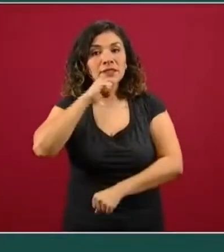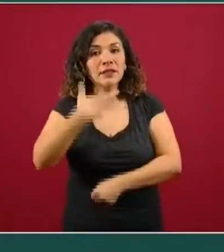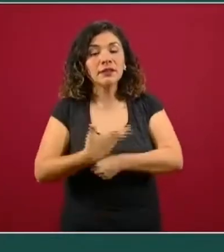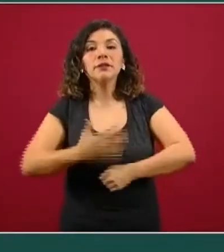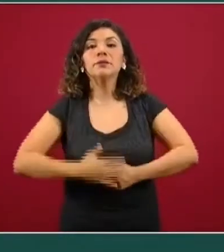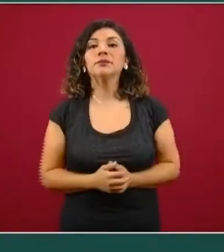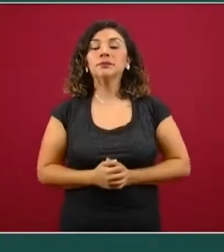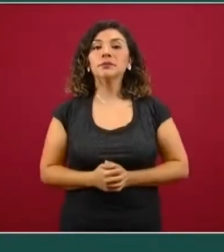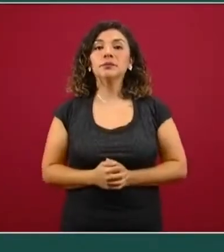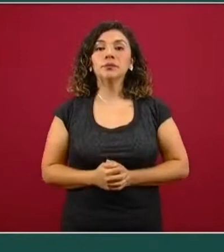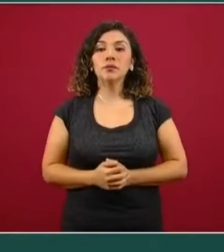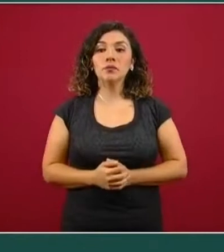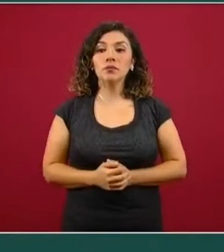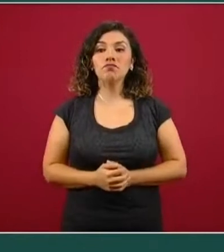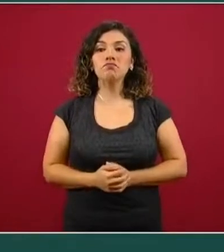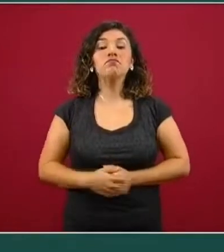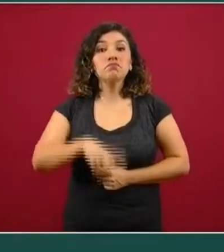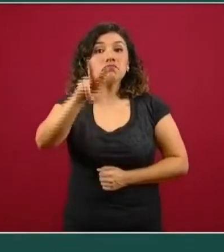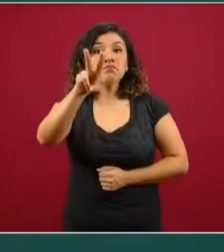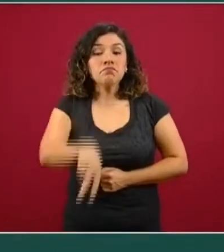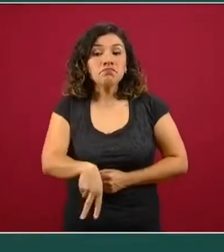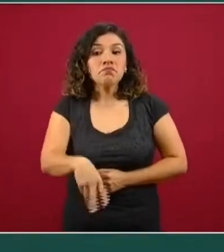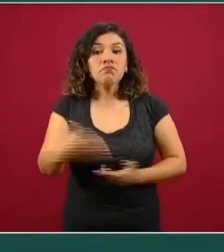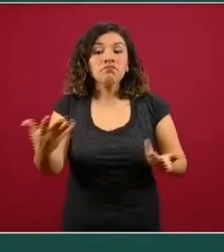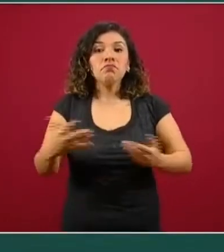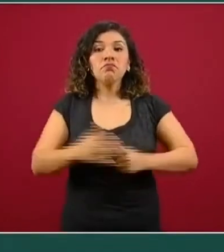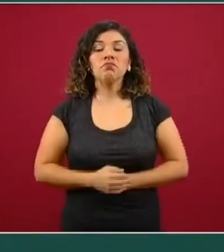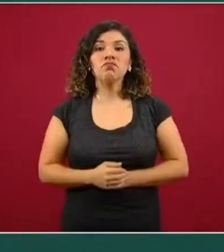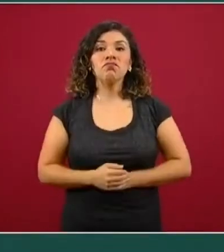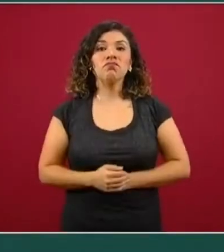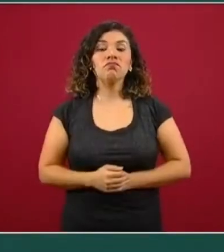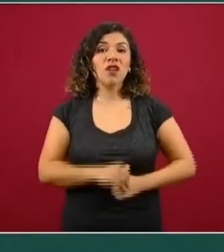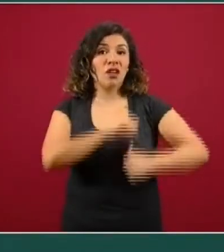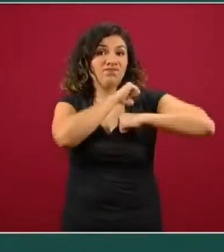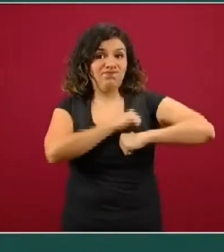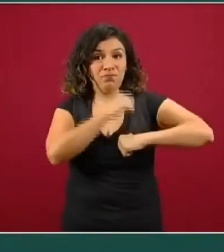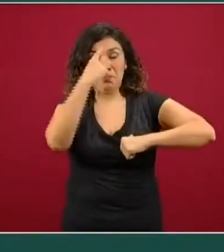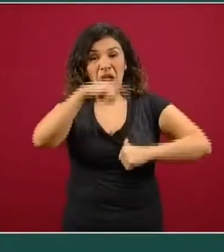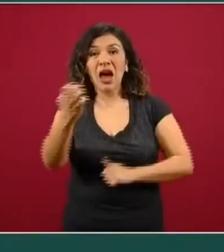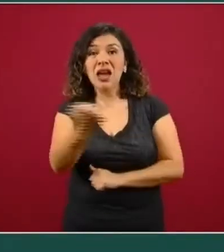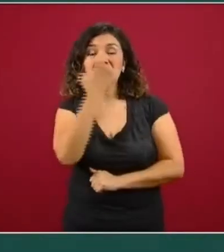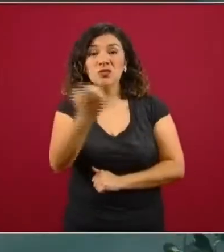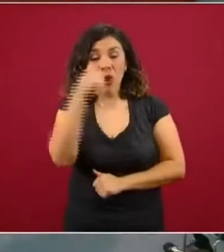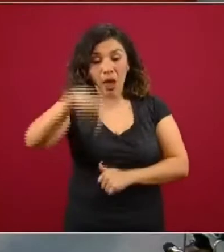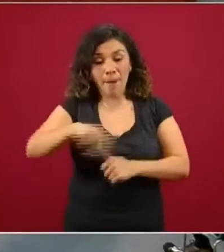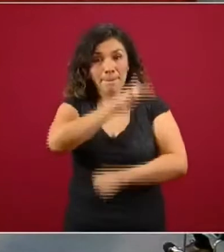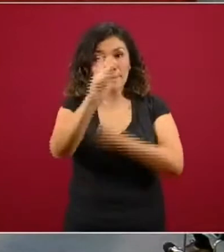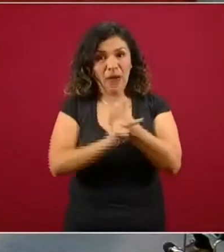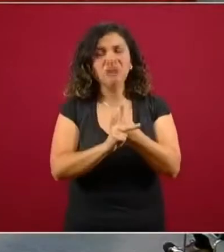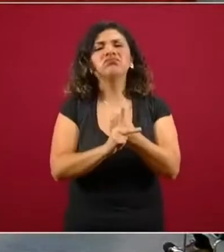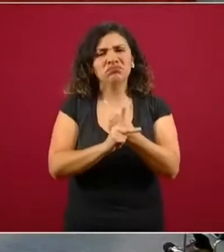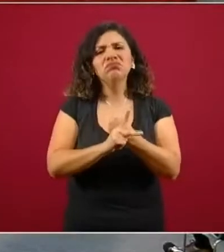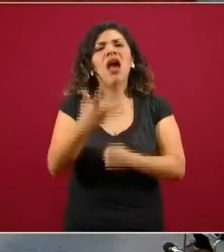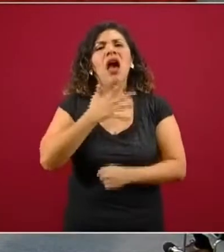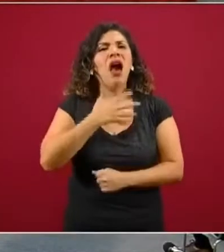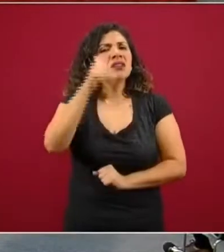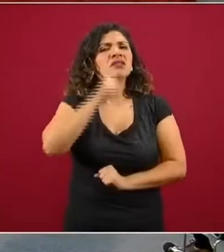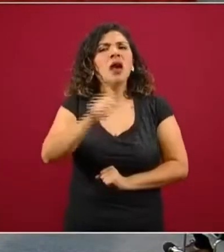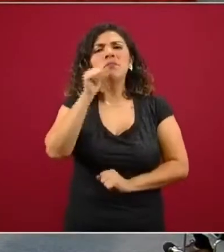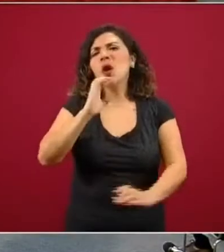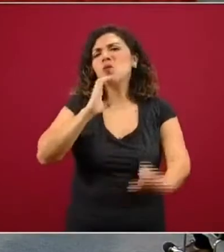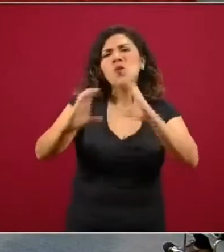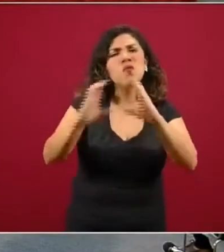secretario. En efecto, las autoridades educativas del país mantienen